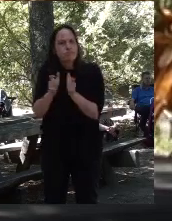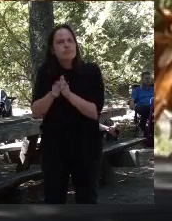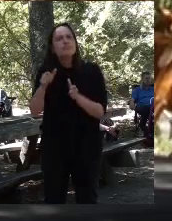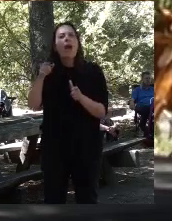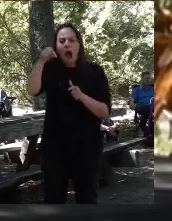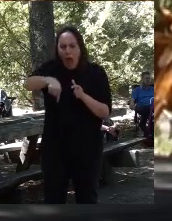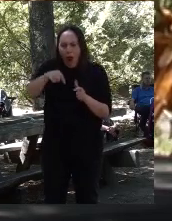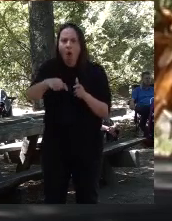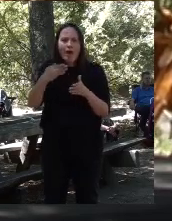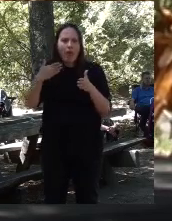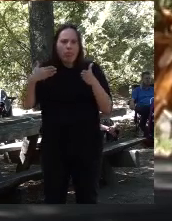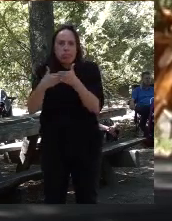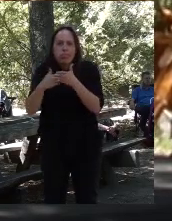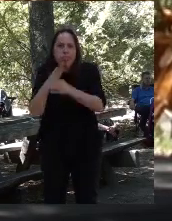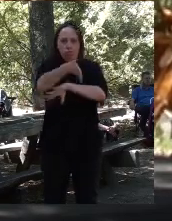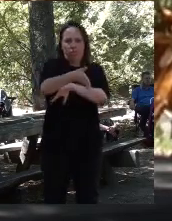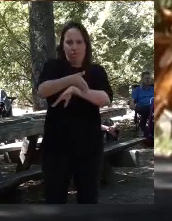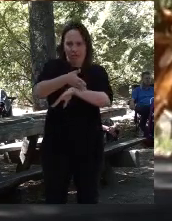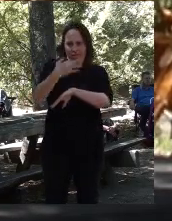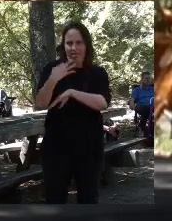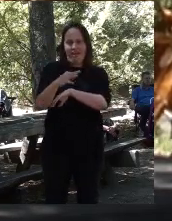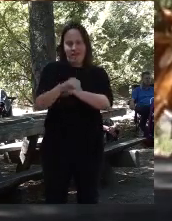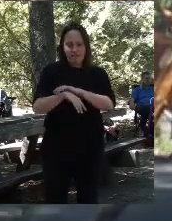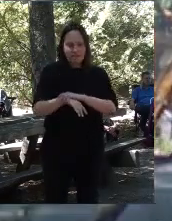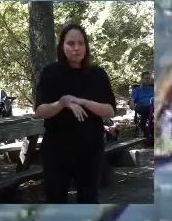batallas necesarias.